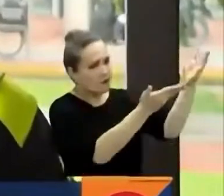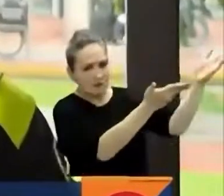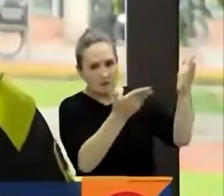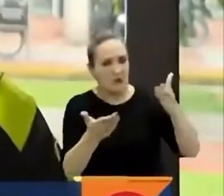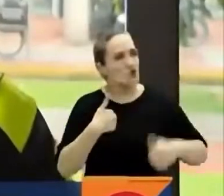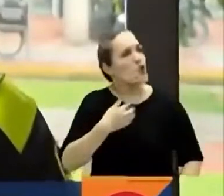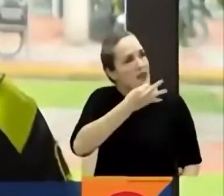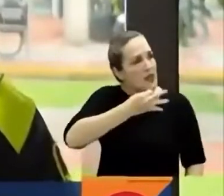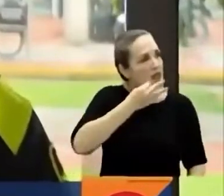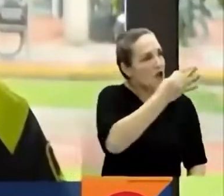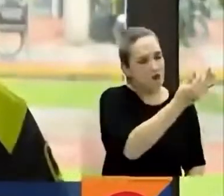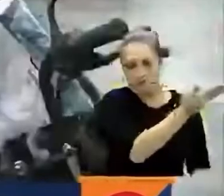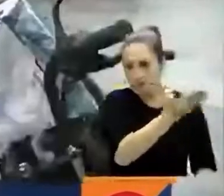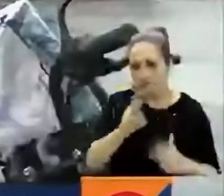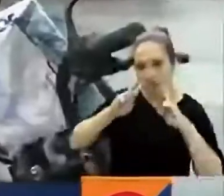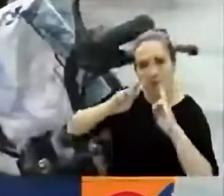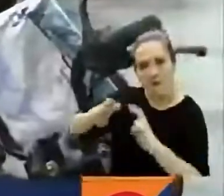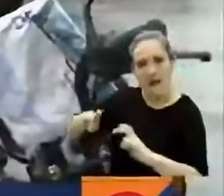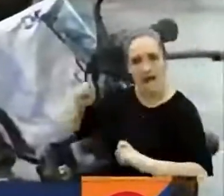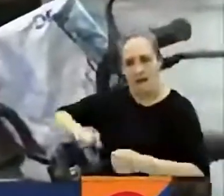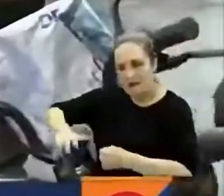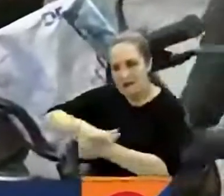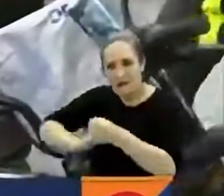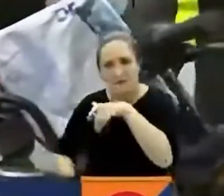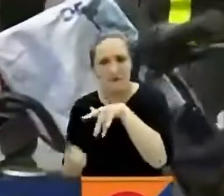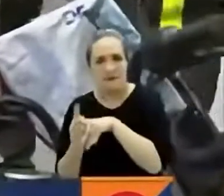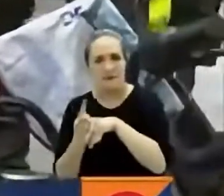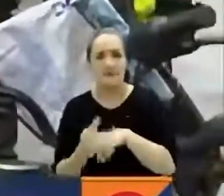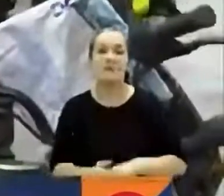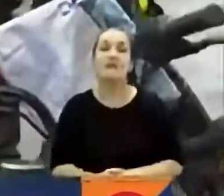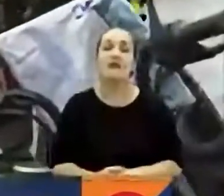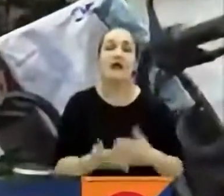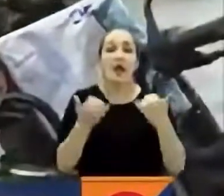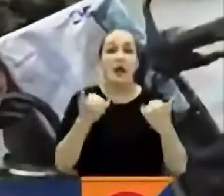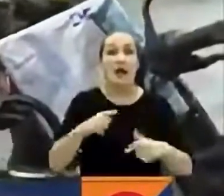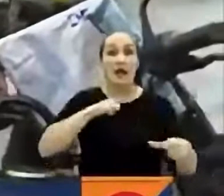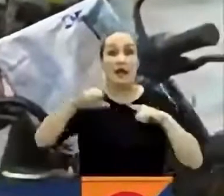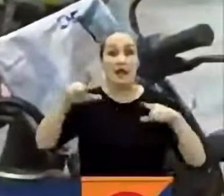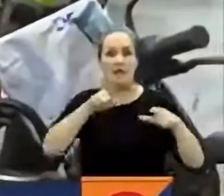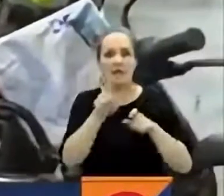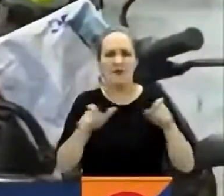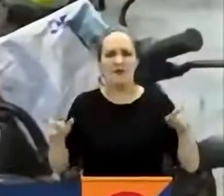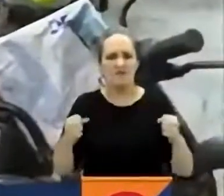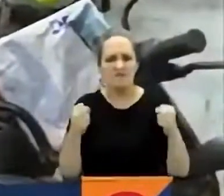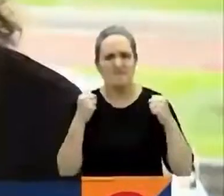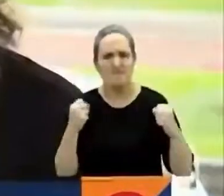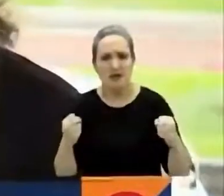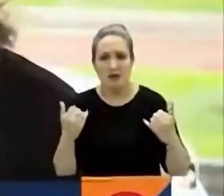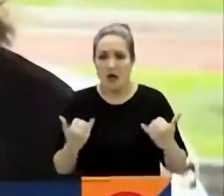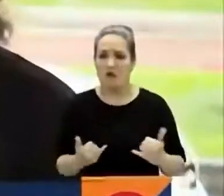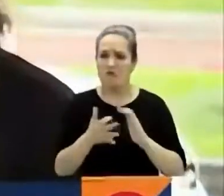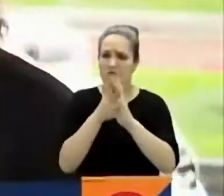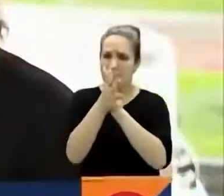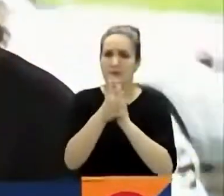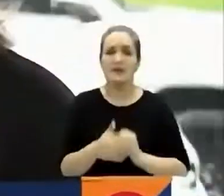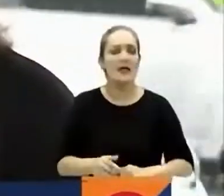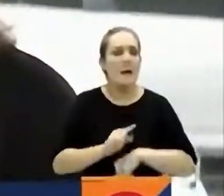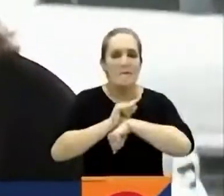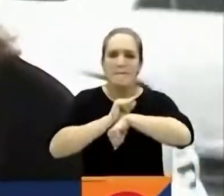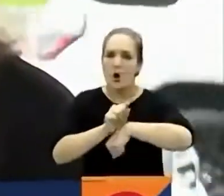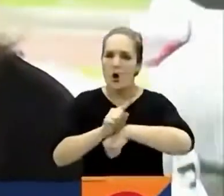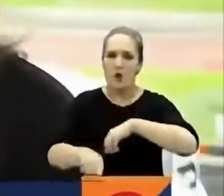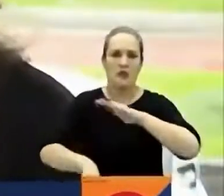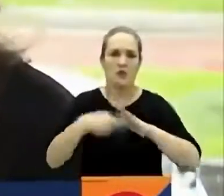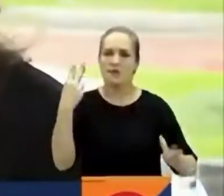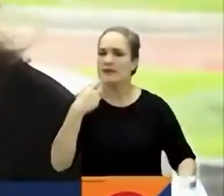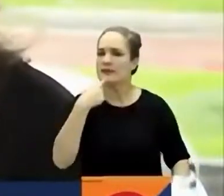y denunciar los fenómenos que se me presenten. Líderes de los frentes de seguridad ciudadana refuerzan ese llamado. Inmediatamente denunciar, porque es de